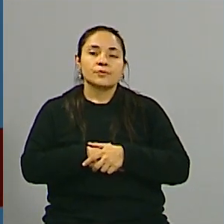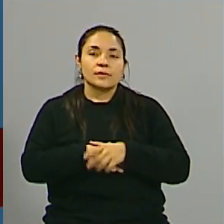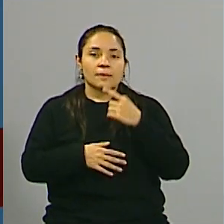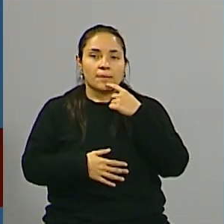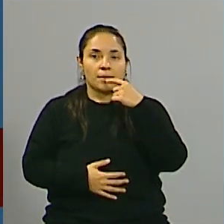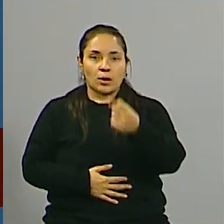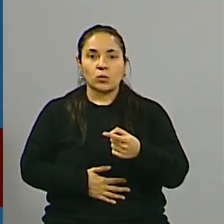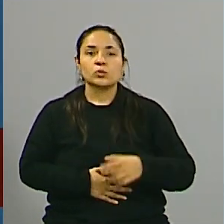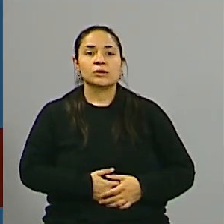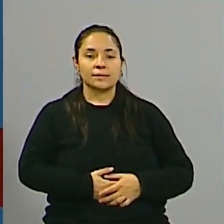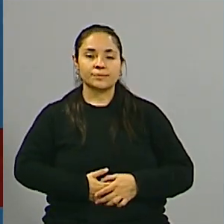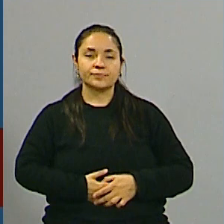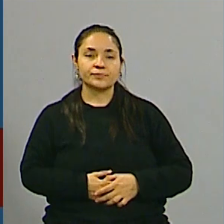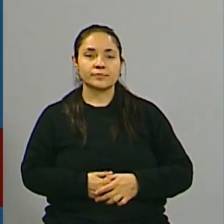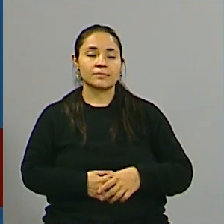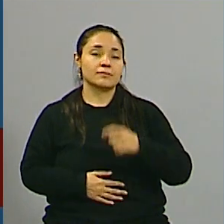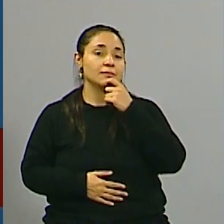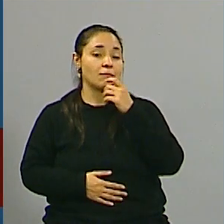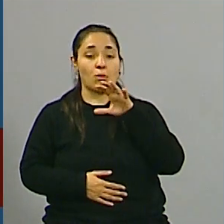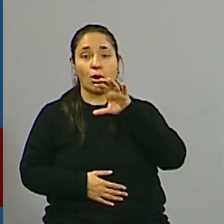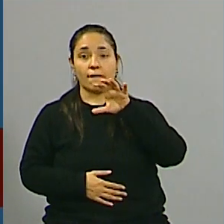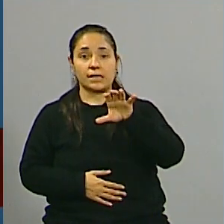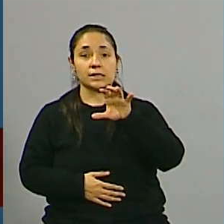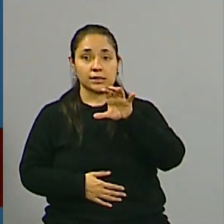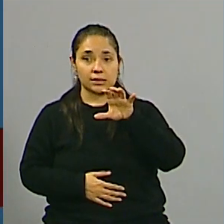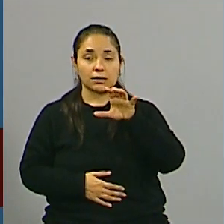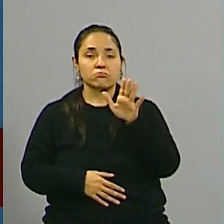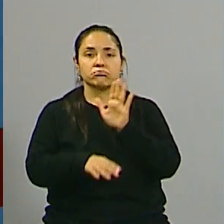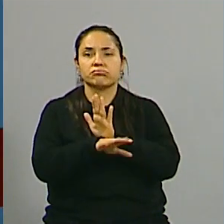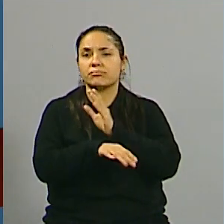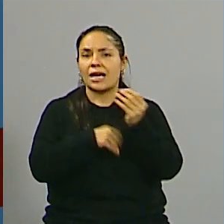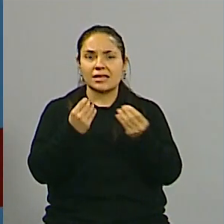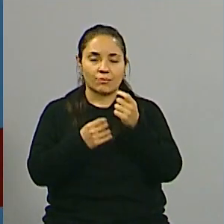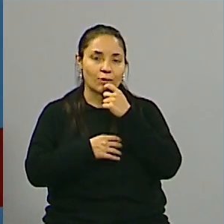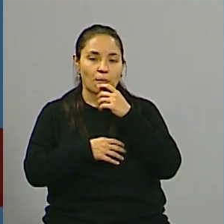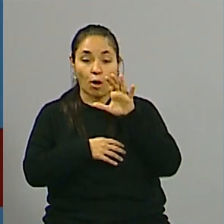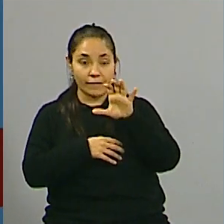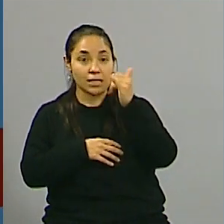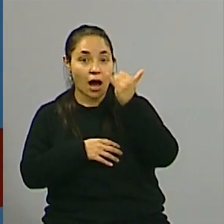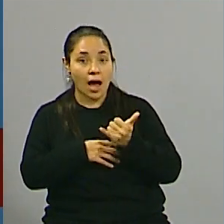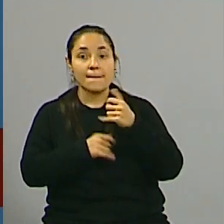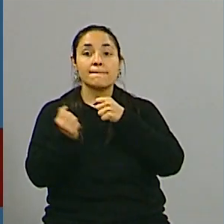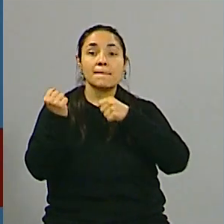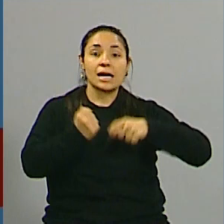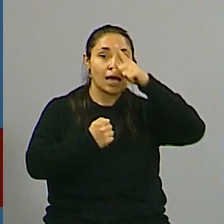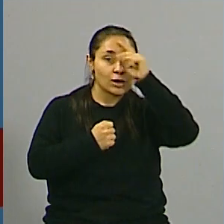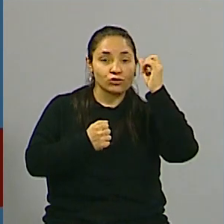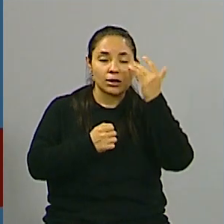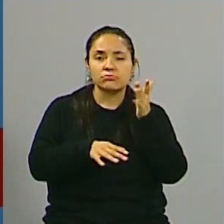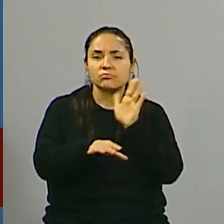¿qué significa para una provincia, en este caso, tener un parque nacional? ¿Y cuáles son,